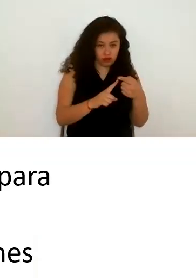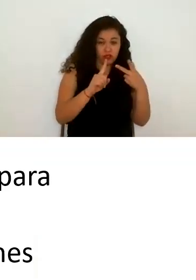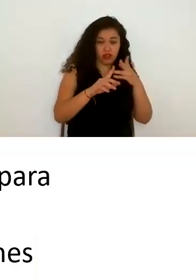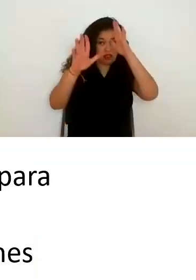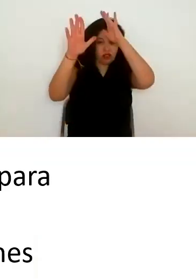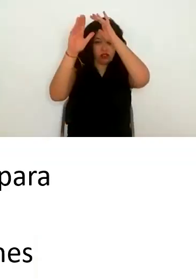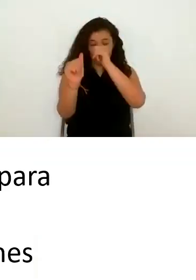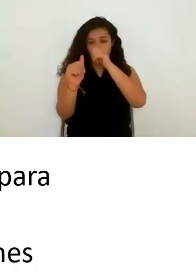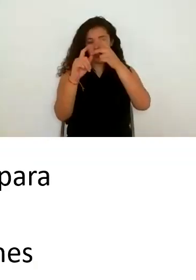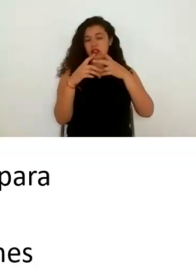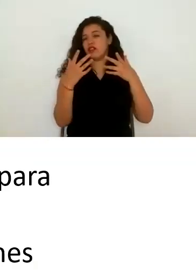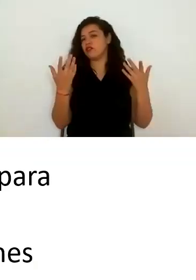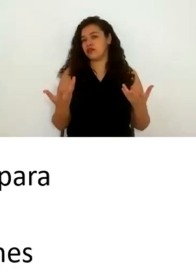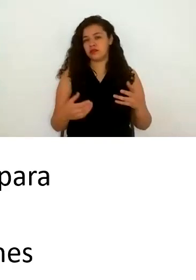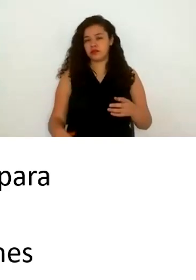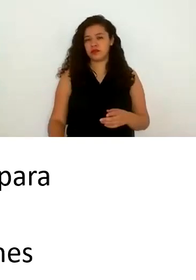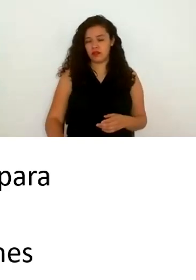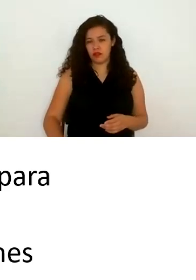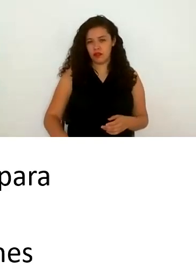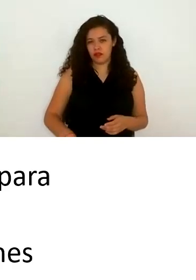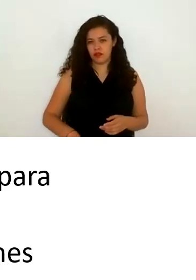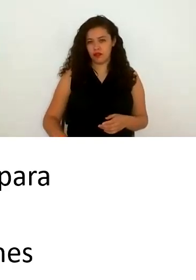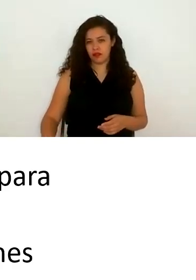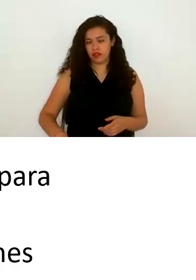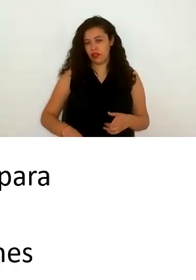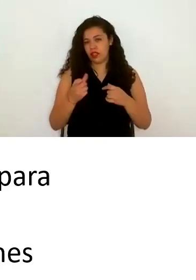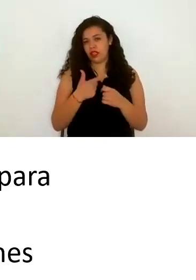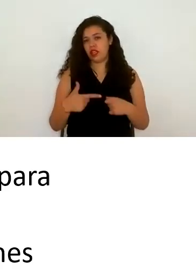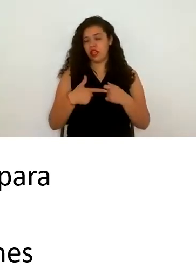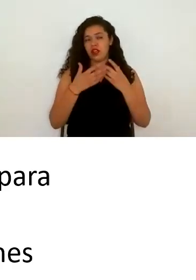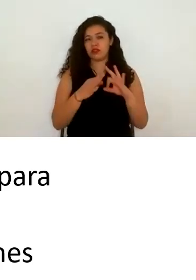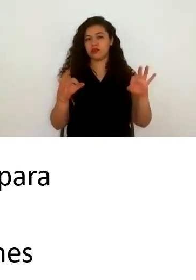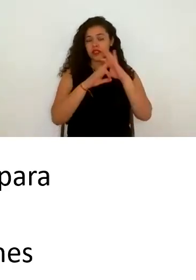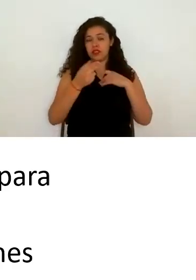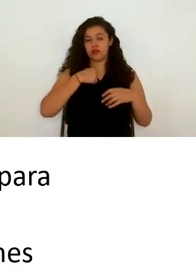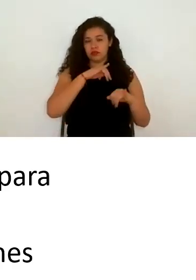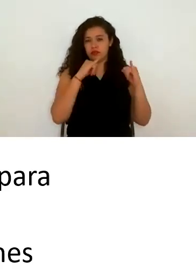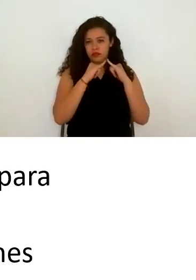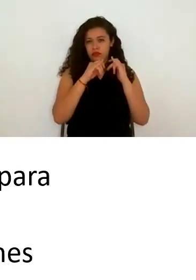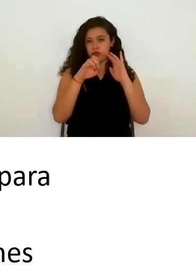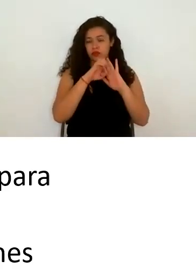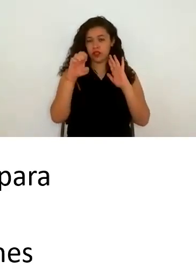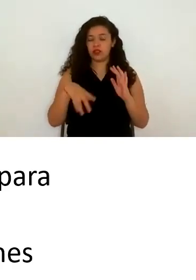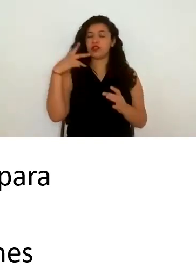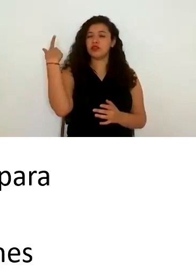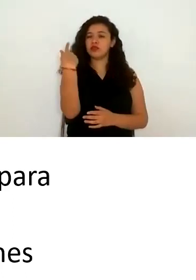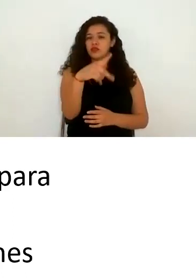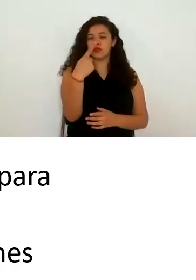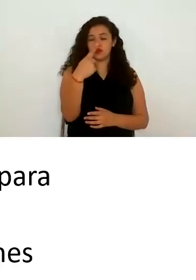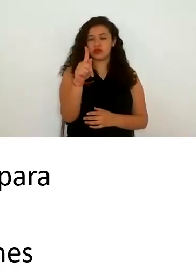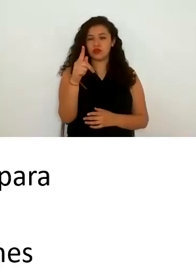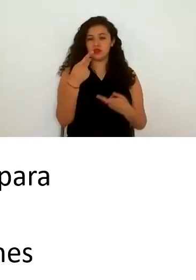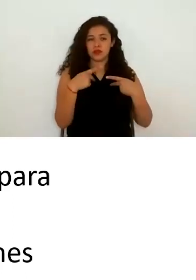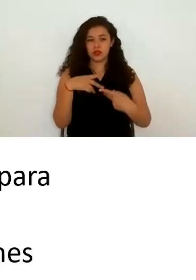convenio que sea relevante para la institución, o por ejemplo los casos de sus